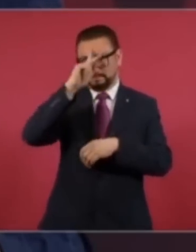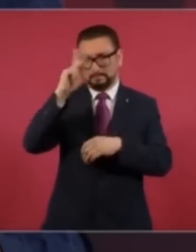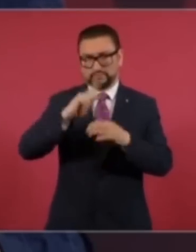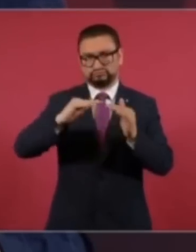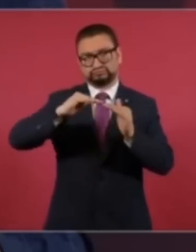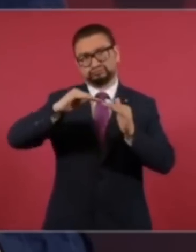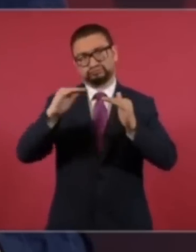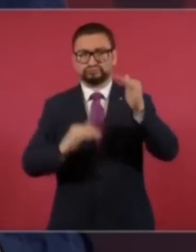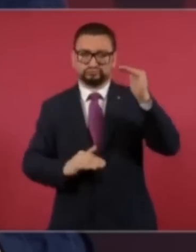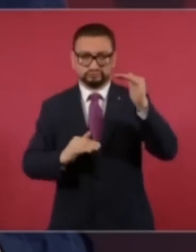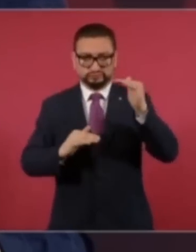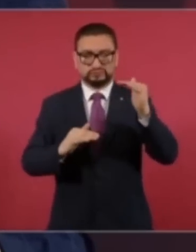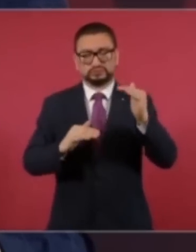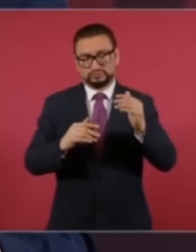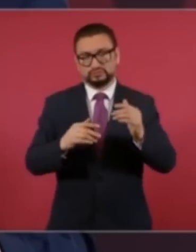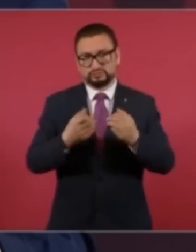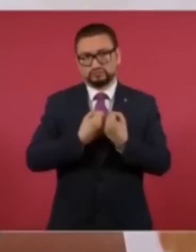social